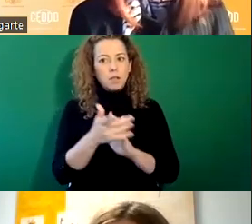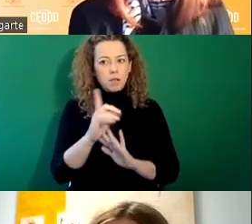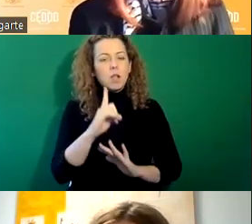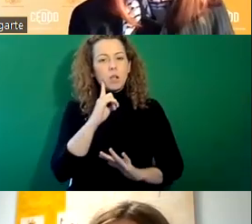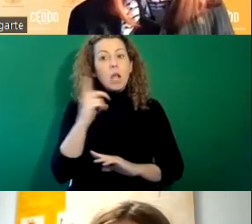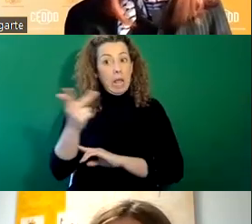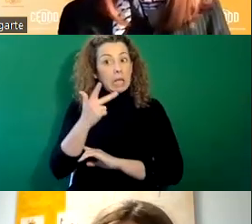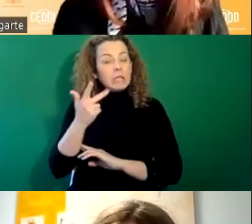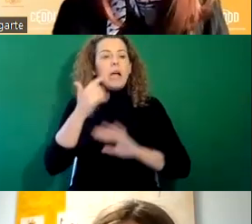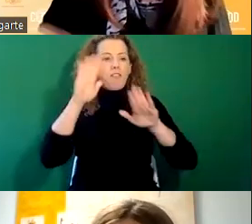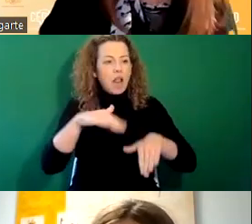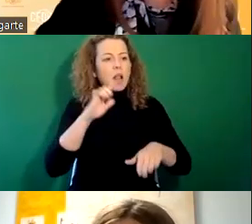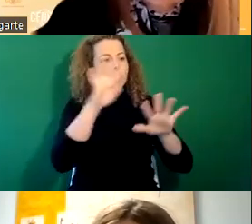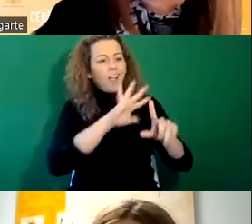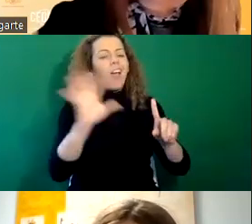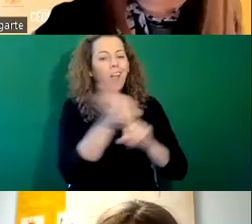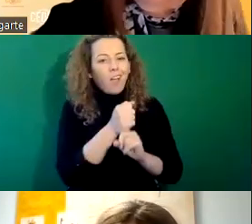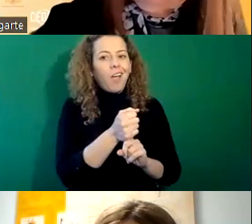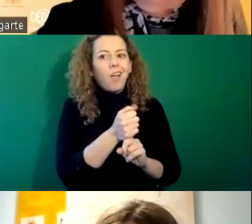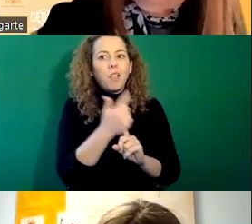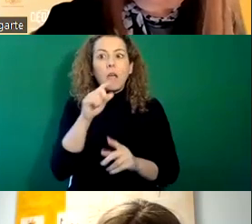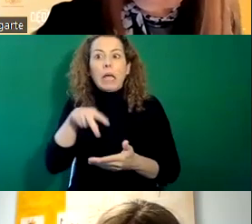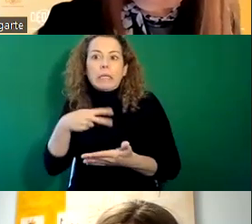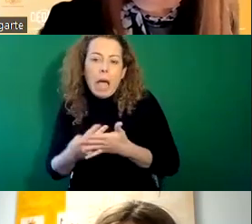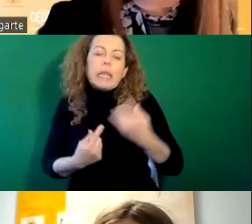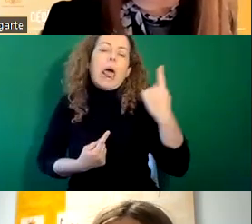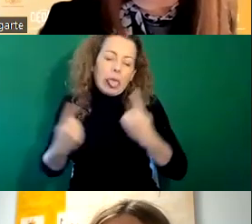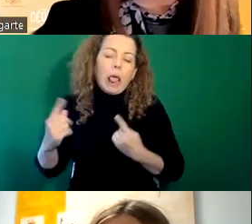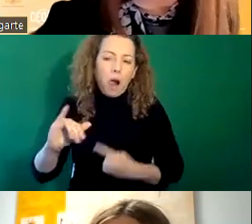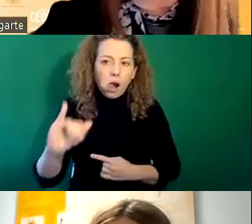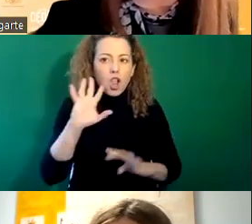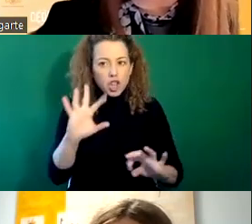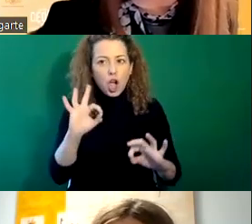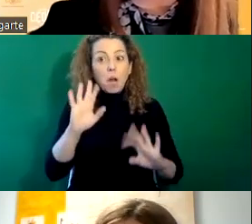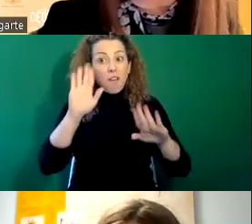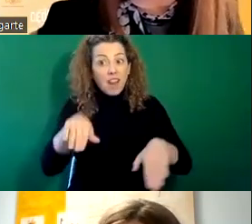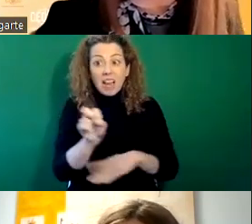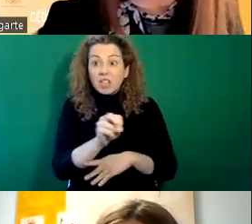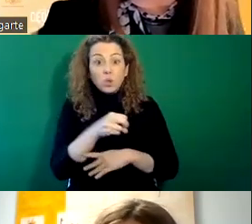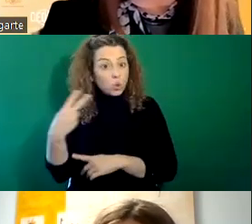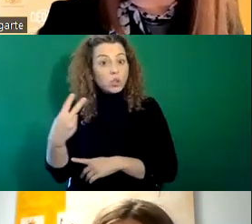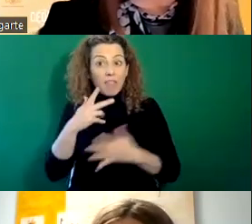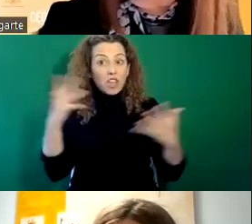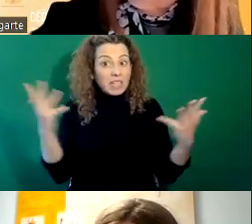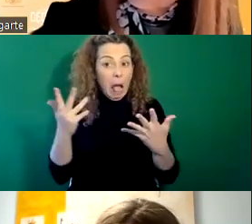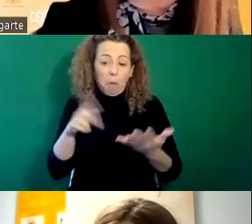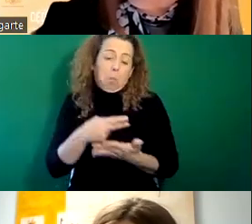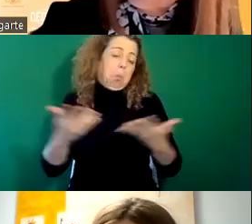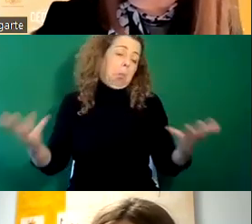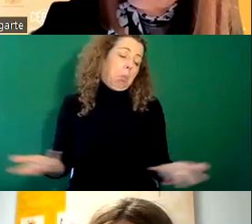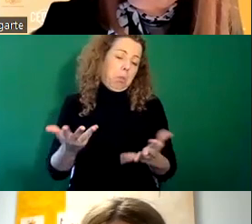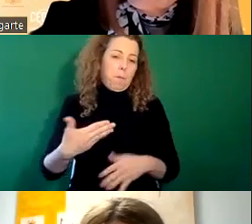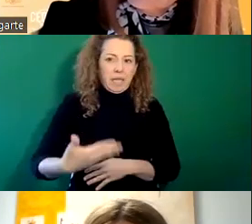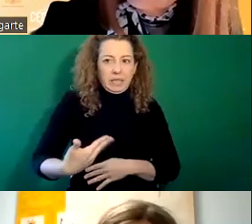lográbamos convencerles y veían que a pesar de que hubiera caídas, que las había, el resultado y la gravedad de las mismas no era tan